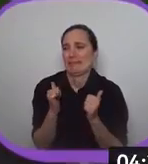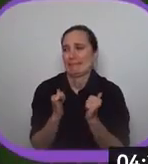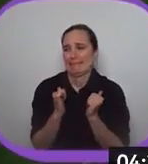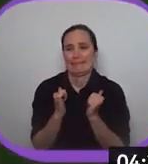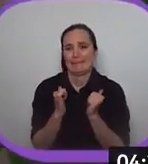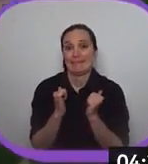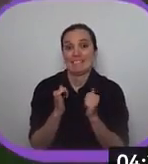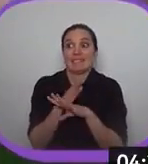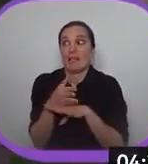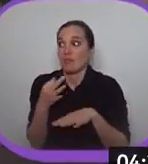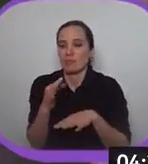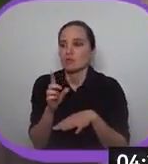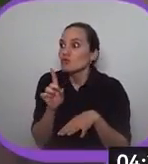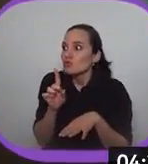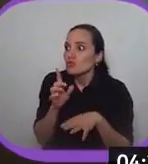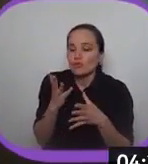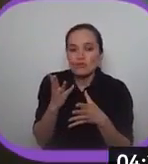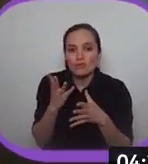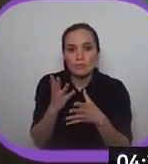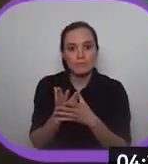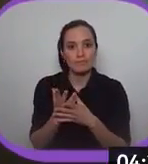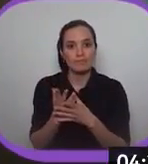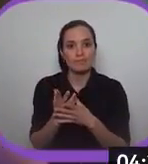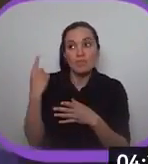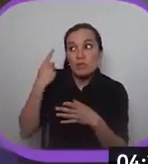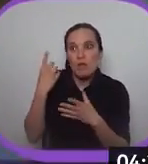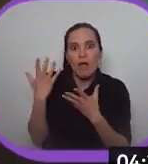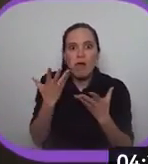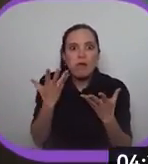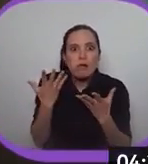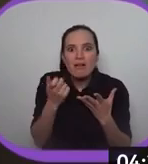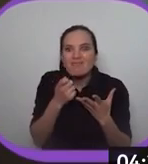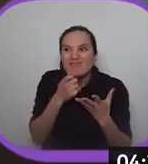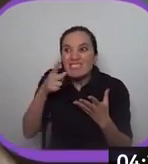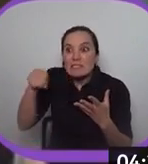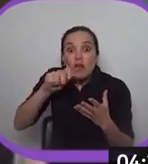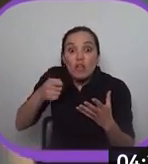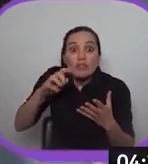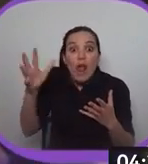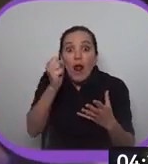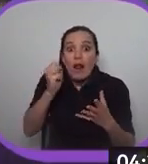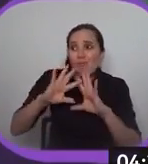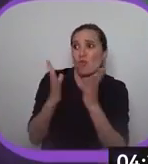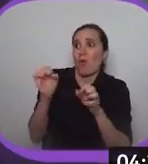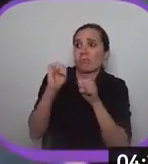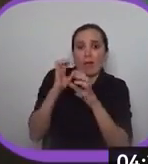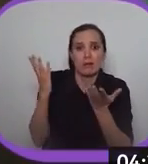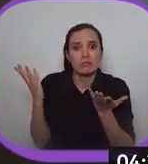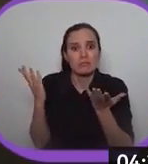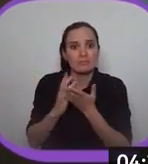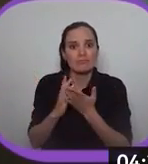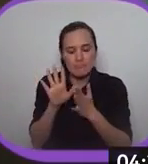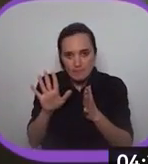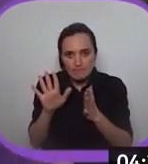No quiero seguir sentada aquí. ¡Hay que entrar! Agura, no lo hagas. Bert nos dio una orden. Si los Vandals toman la llave, ¡adiós,